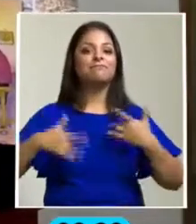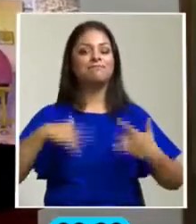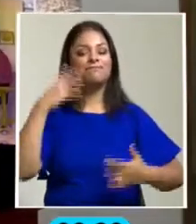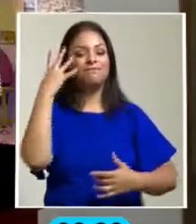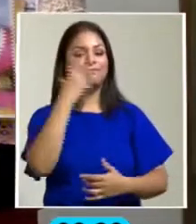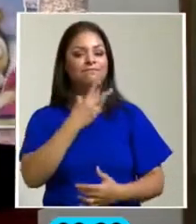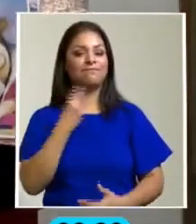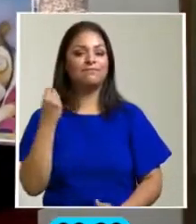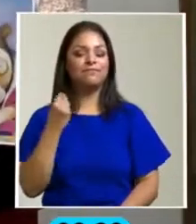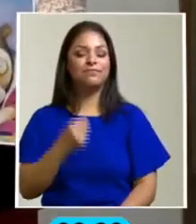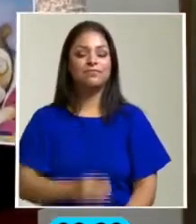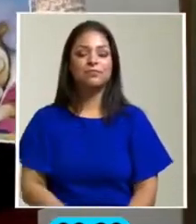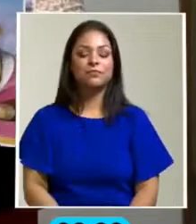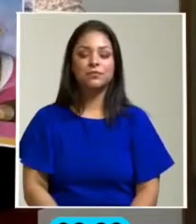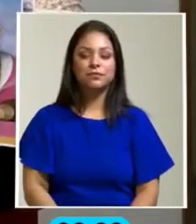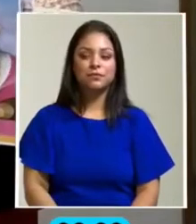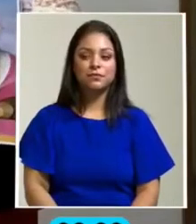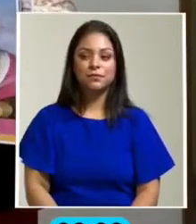Claro que sí.